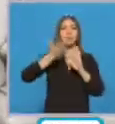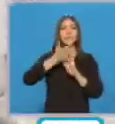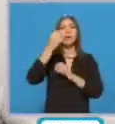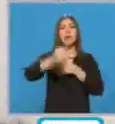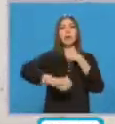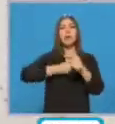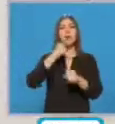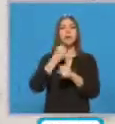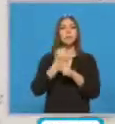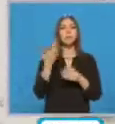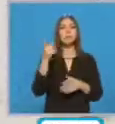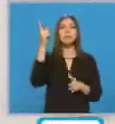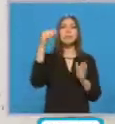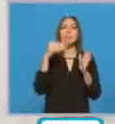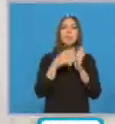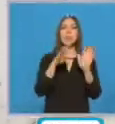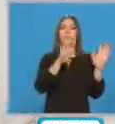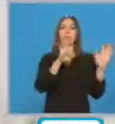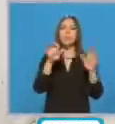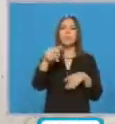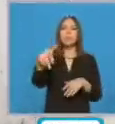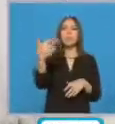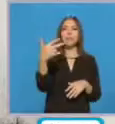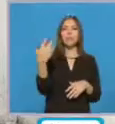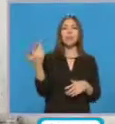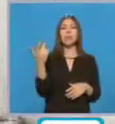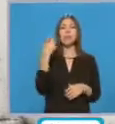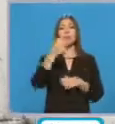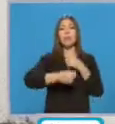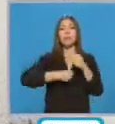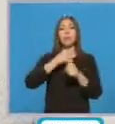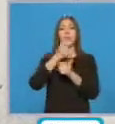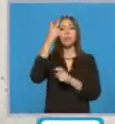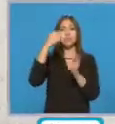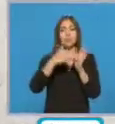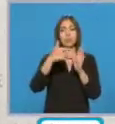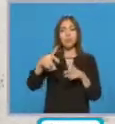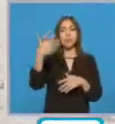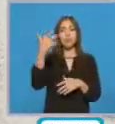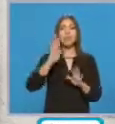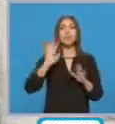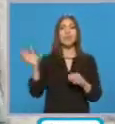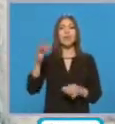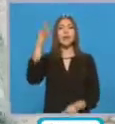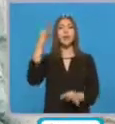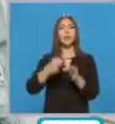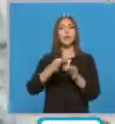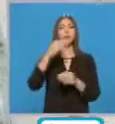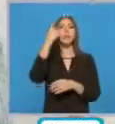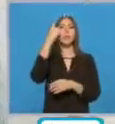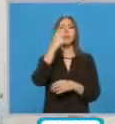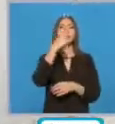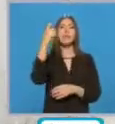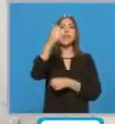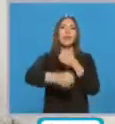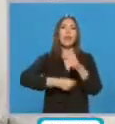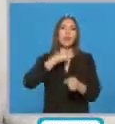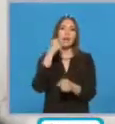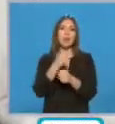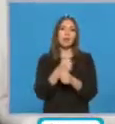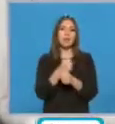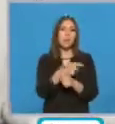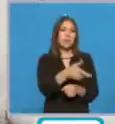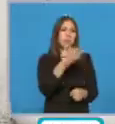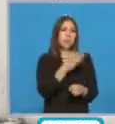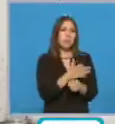año de 1913, o sea que en el 2013 cumplieron un centenario. Es más, ahorita ya tienen,